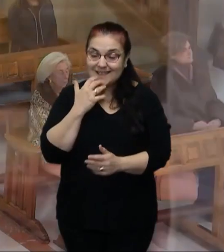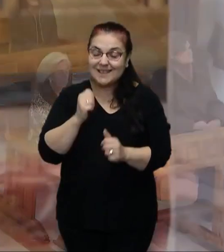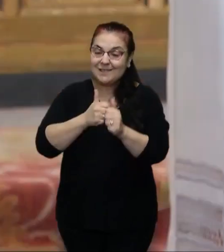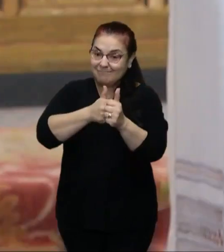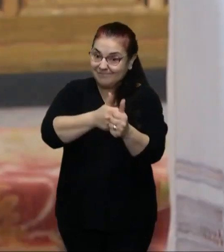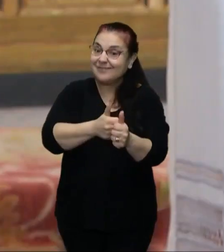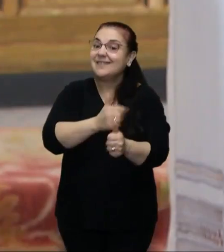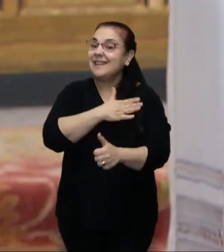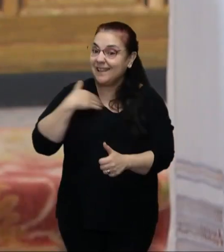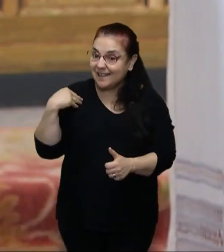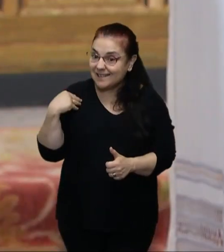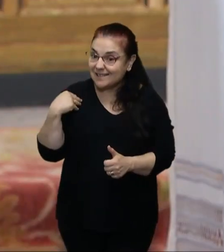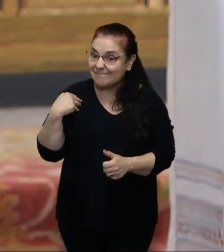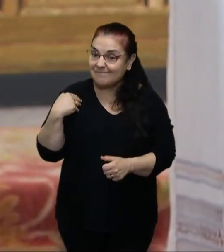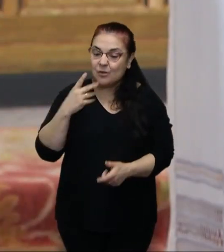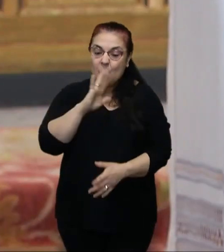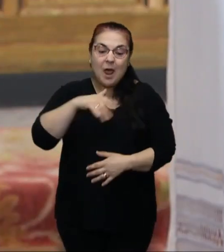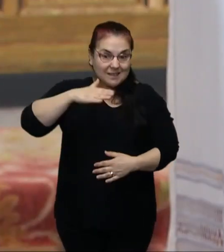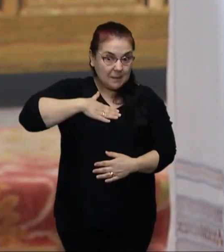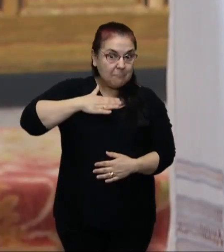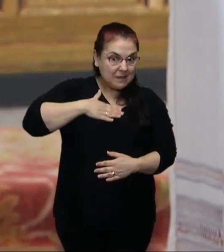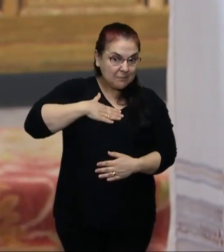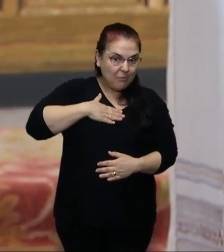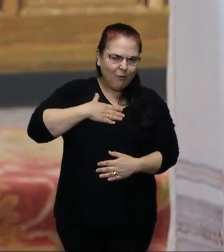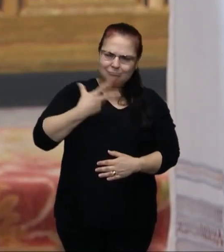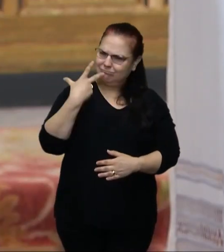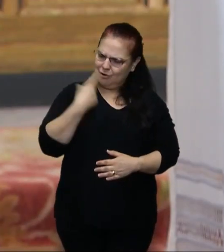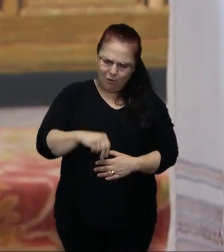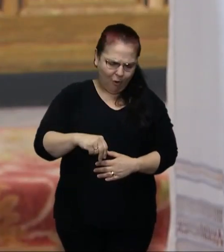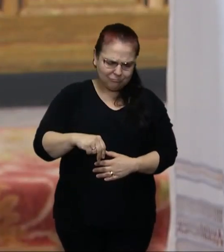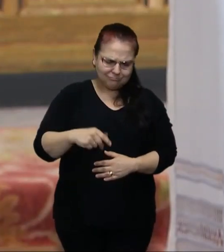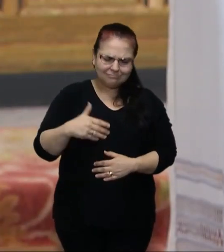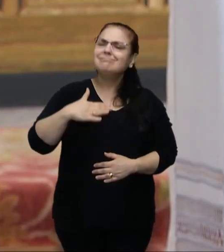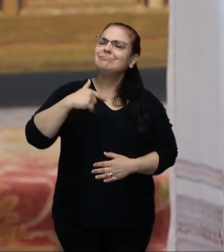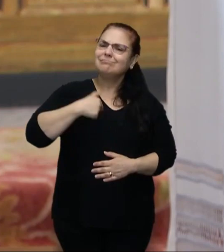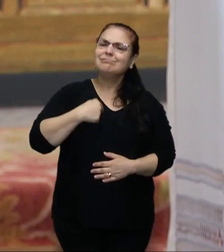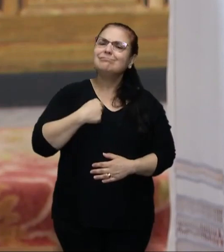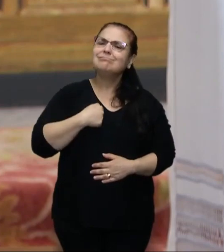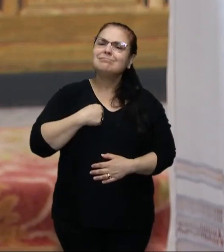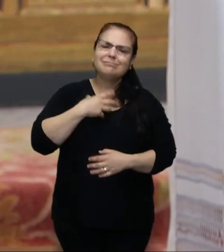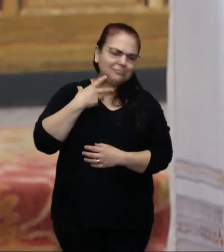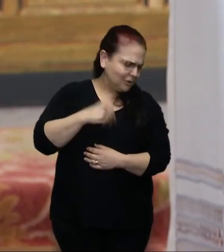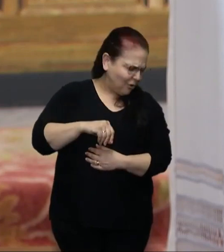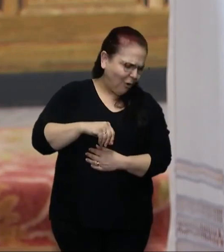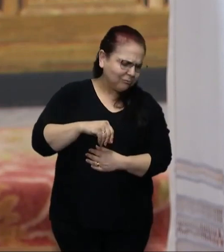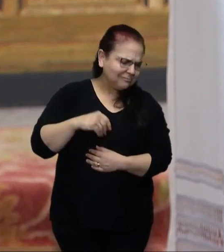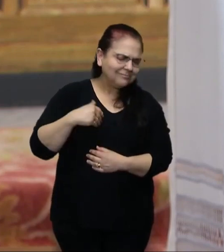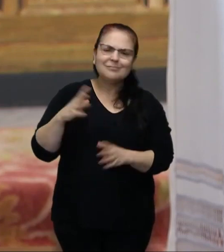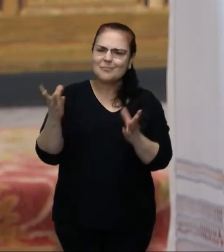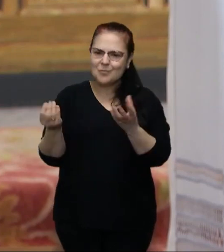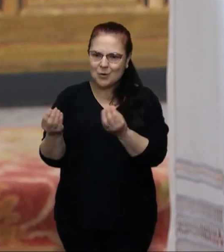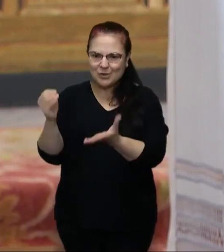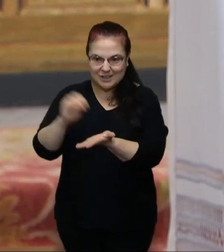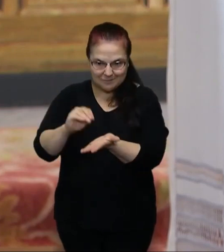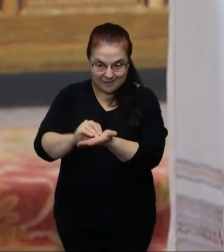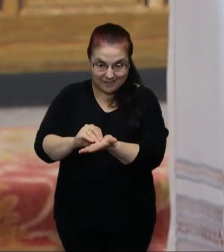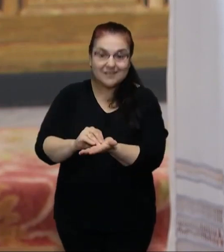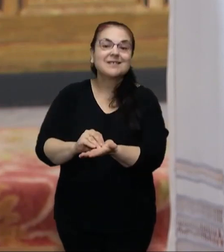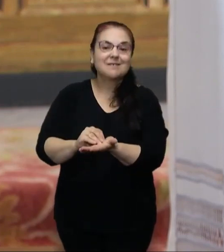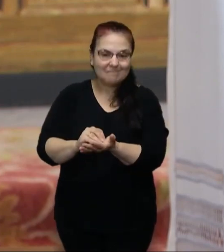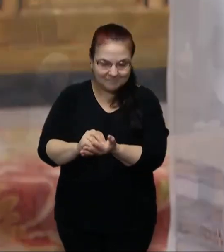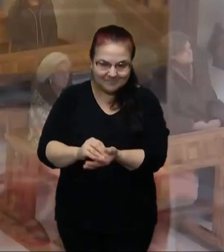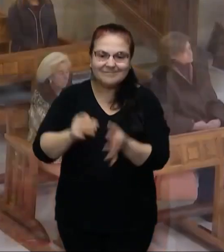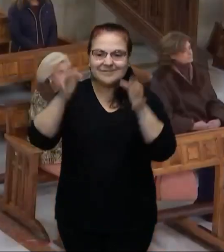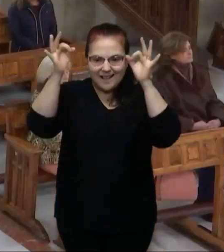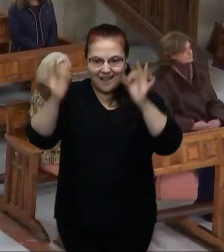se niegue a sí mismo. Decirse no muchas veces es el camino para vencer